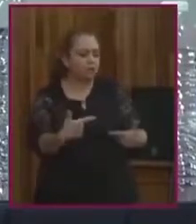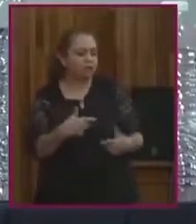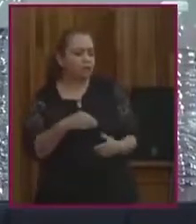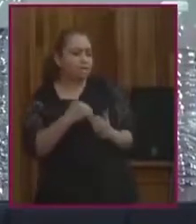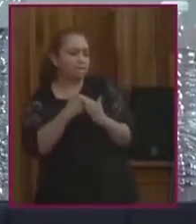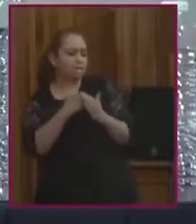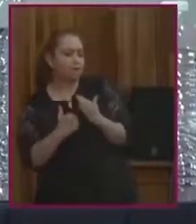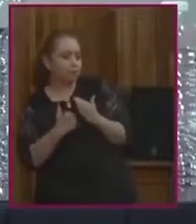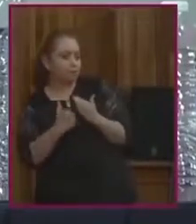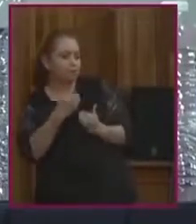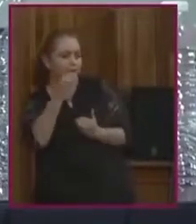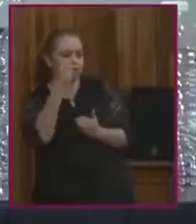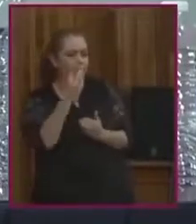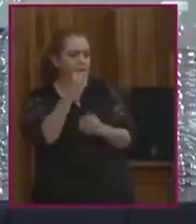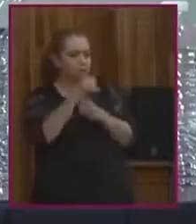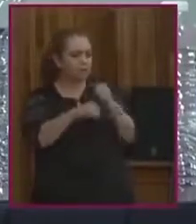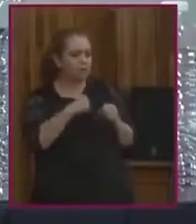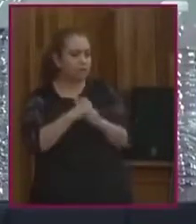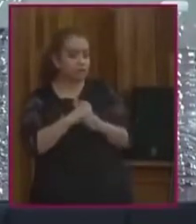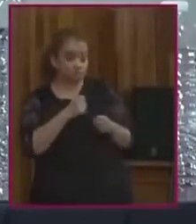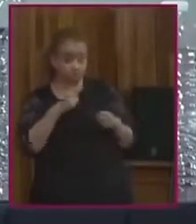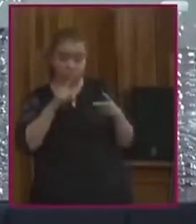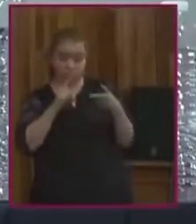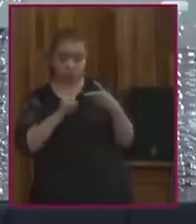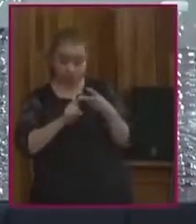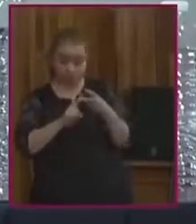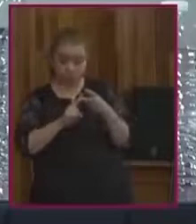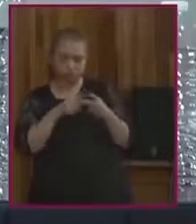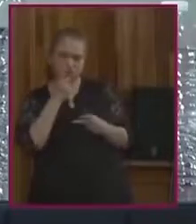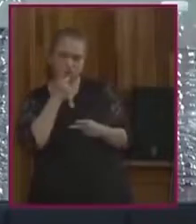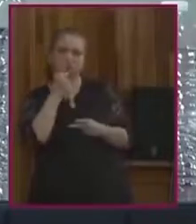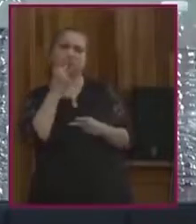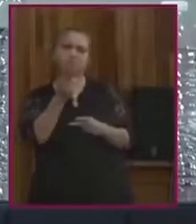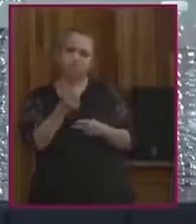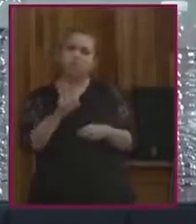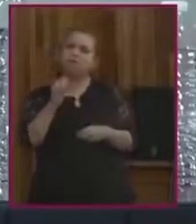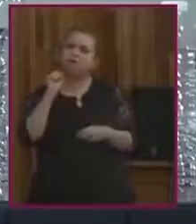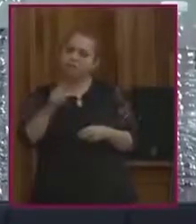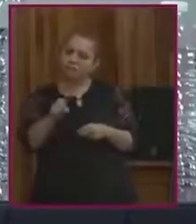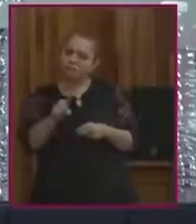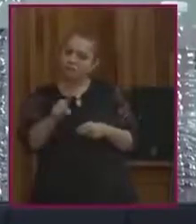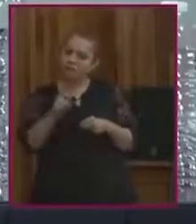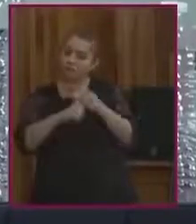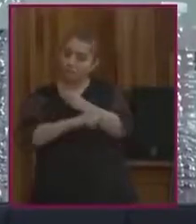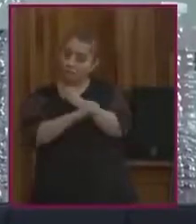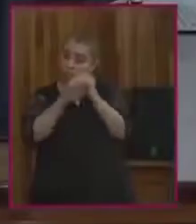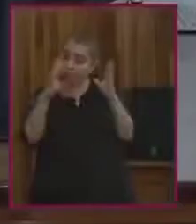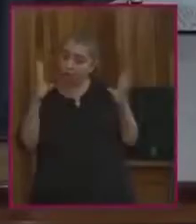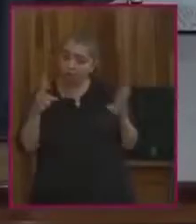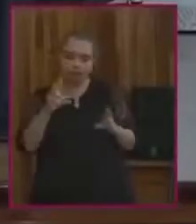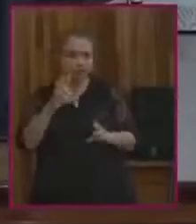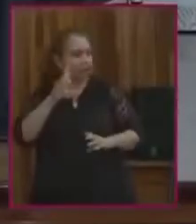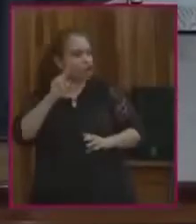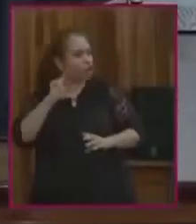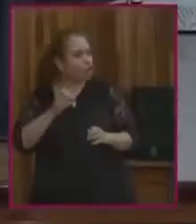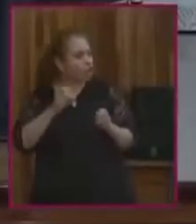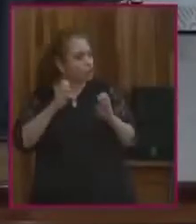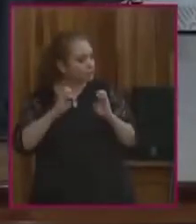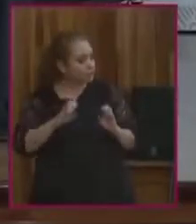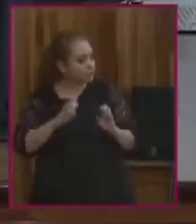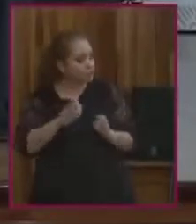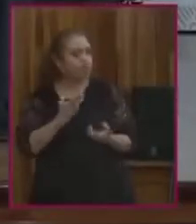Como primer punto. Como segundo, yo diría que también nos tiene que tener claro que no